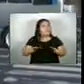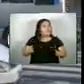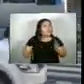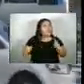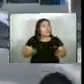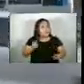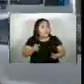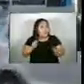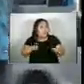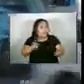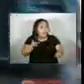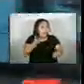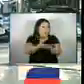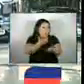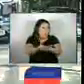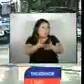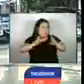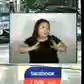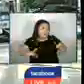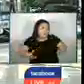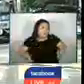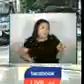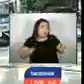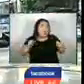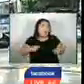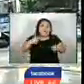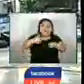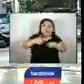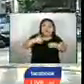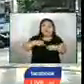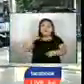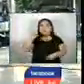la propuesta que trabaja el Ejecutivo para aumentar el subsidio que